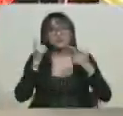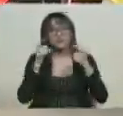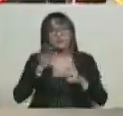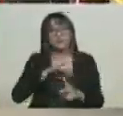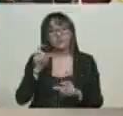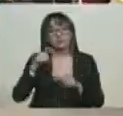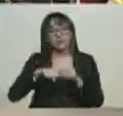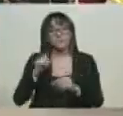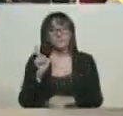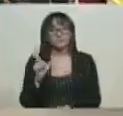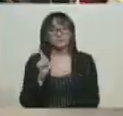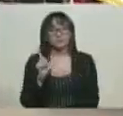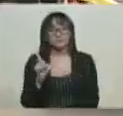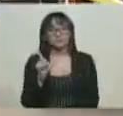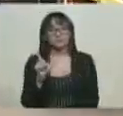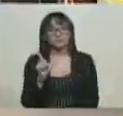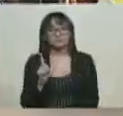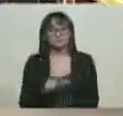PSUV.